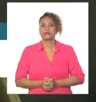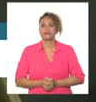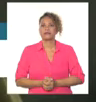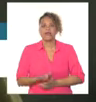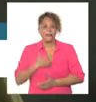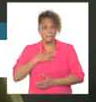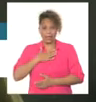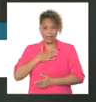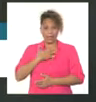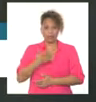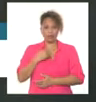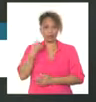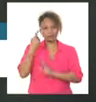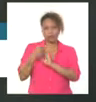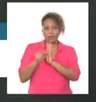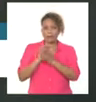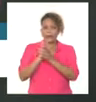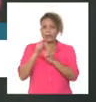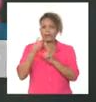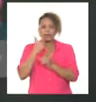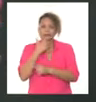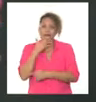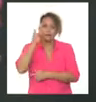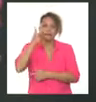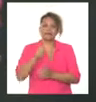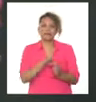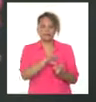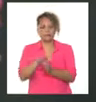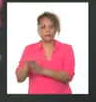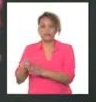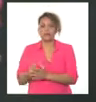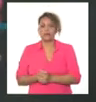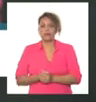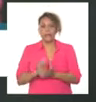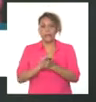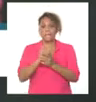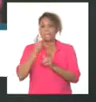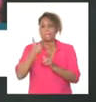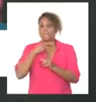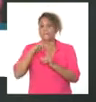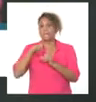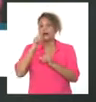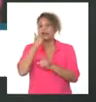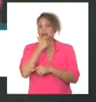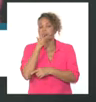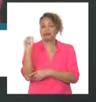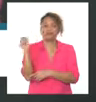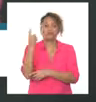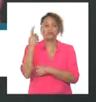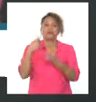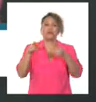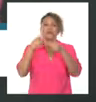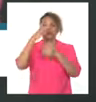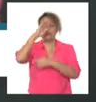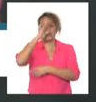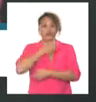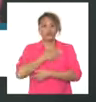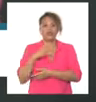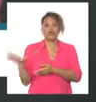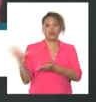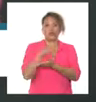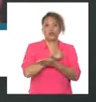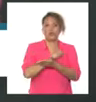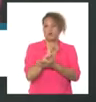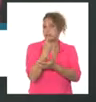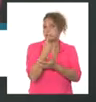la canción. Marta es una de las personas, de las figuras imprescindibles de la música cubana toda, no solo la